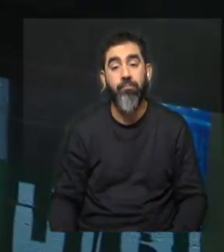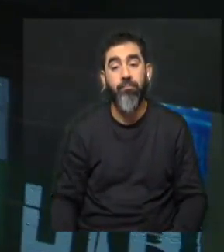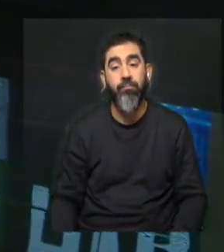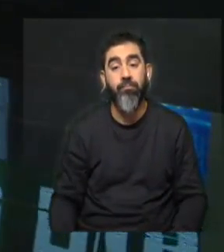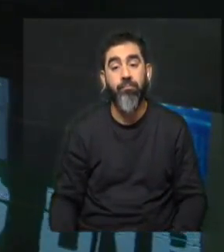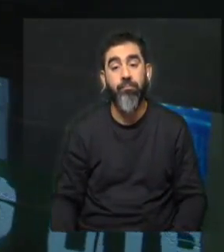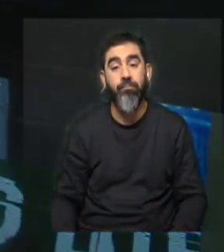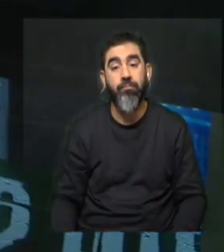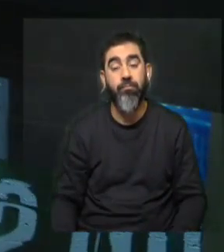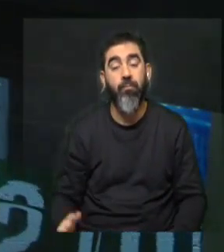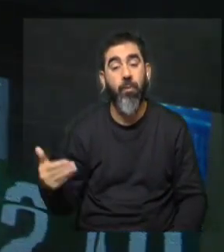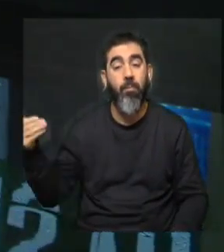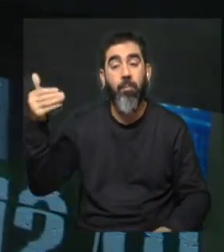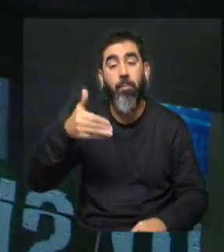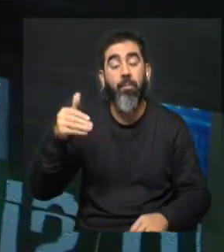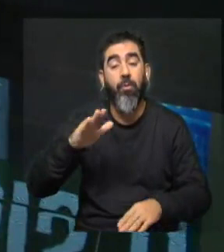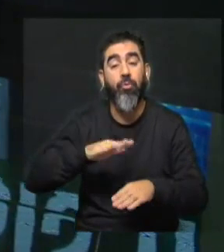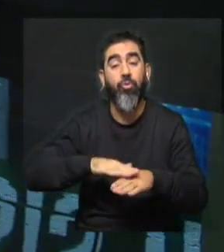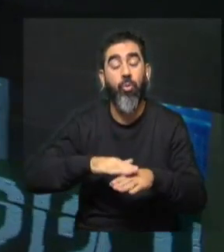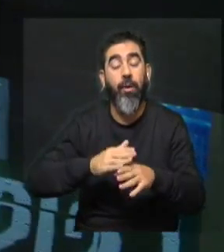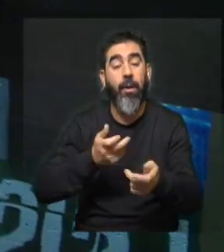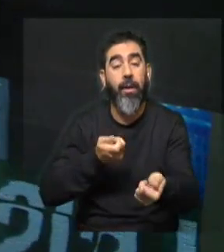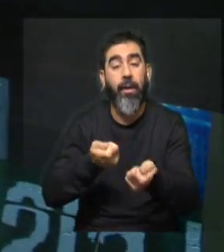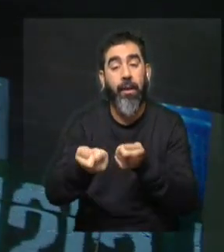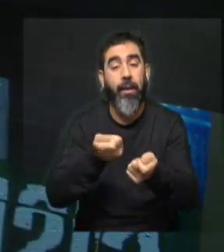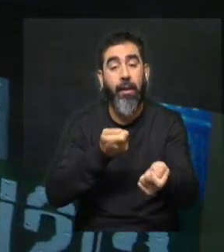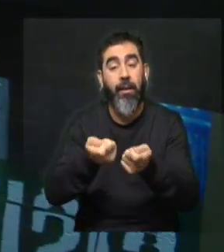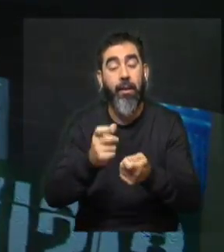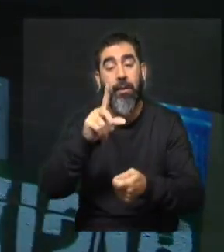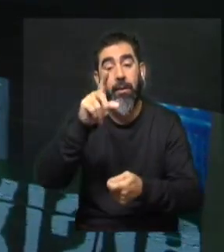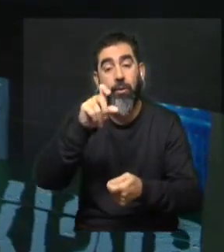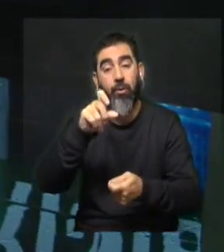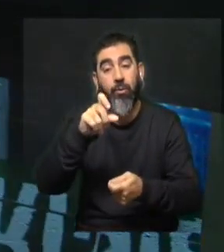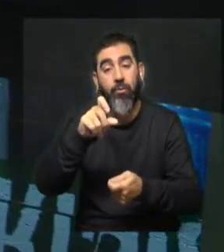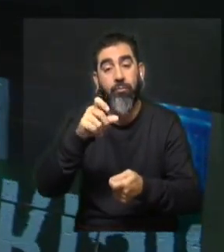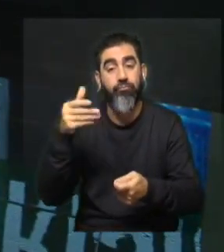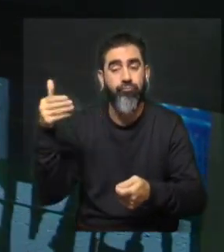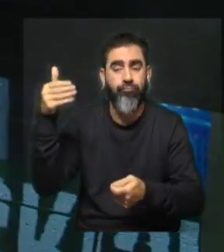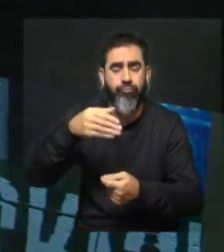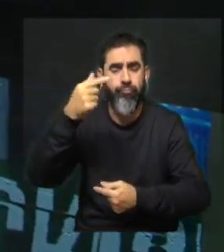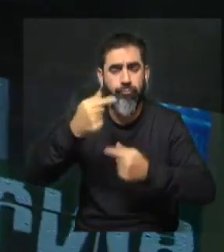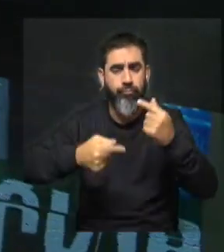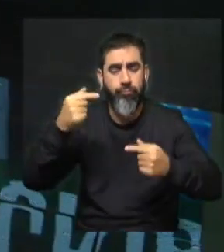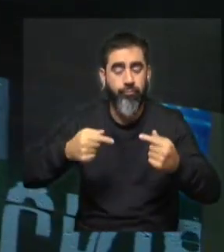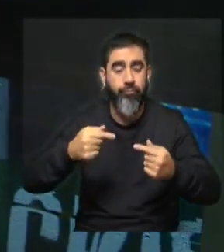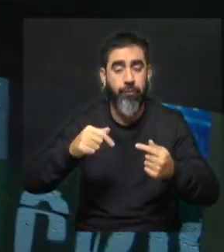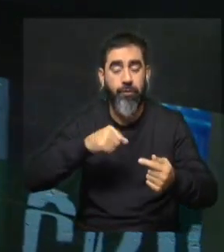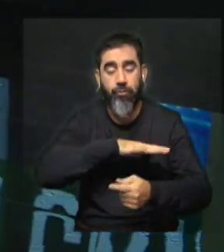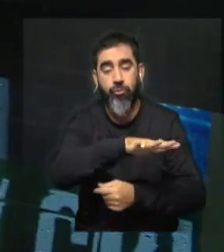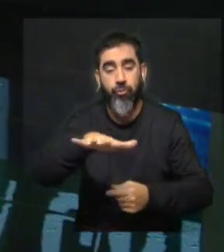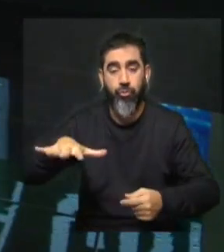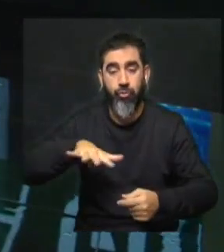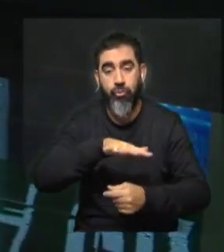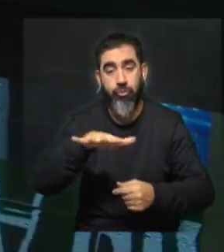instancia participativa sobre la gestión sostenible de los recursos hídricos a la que concurren diferentes actores de la sociedad